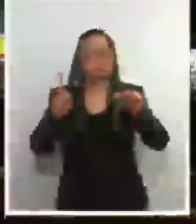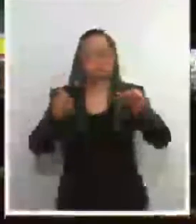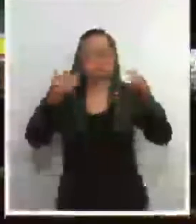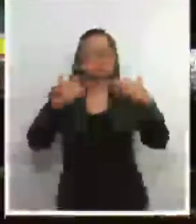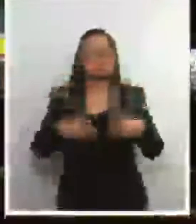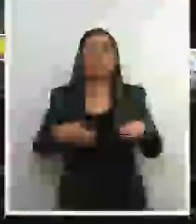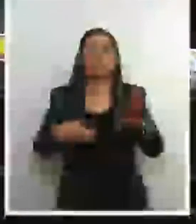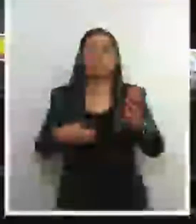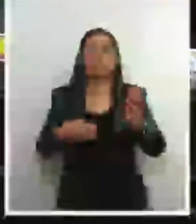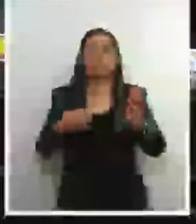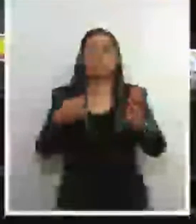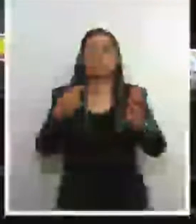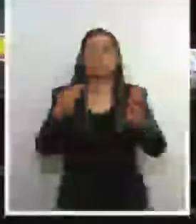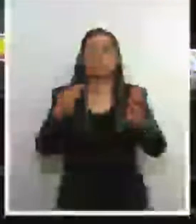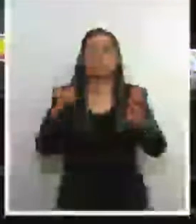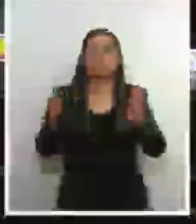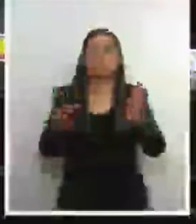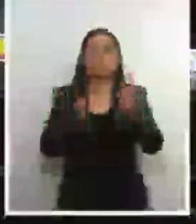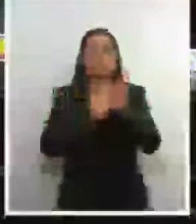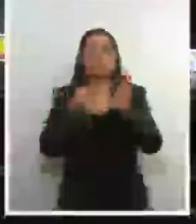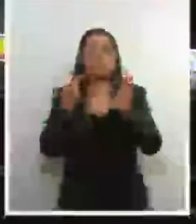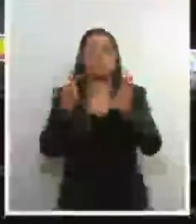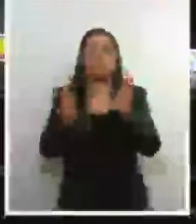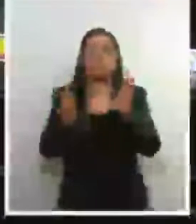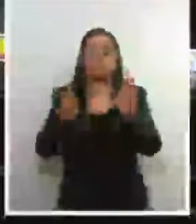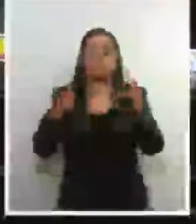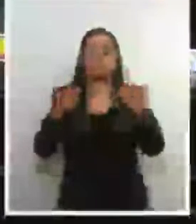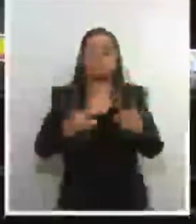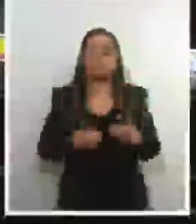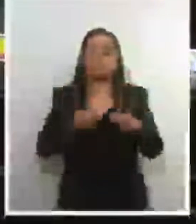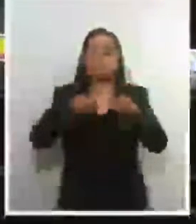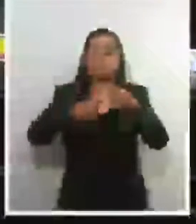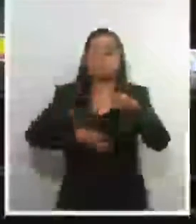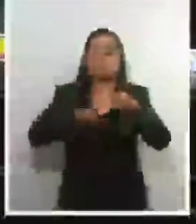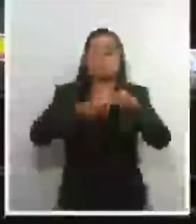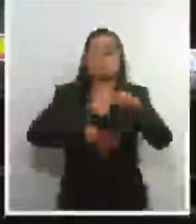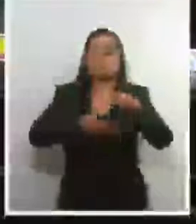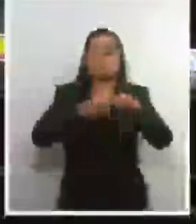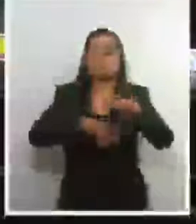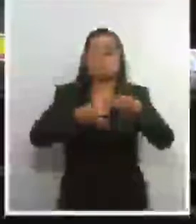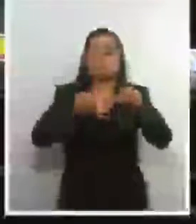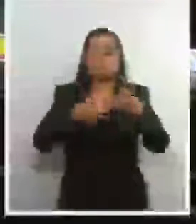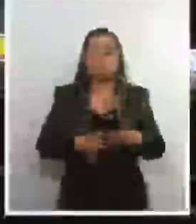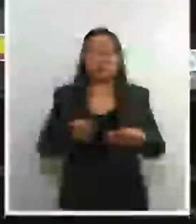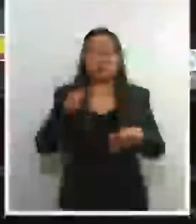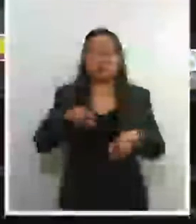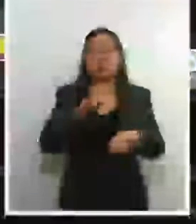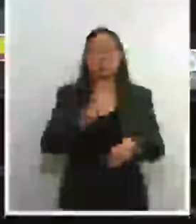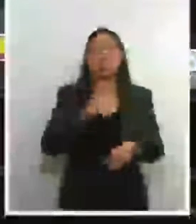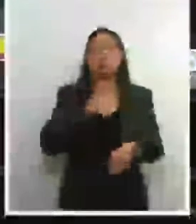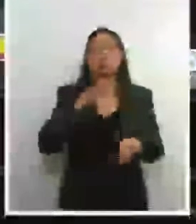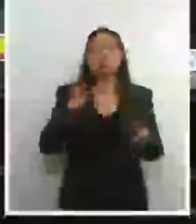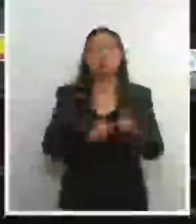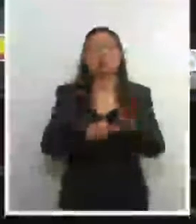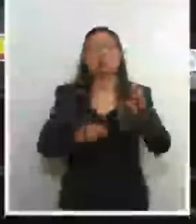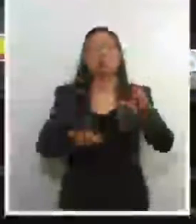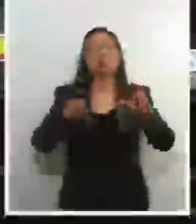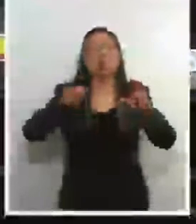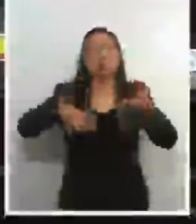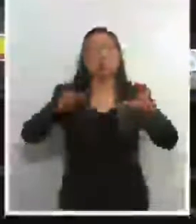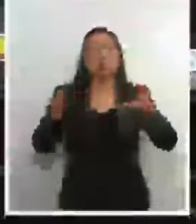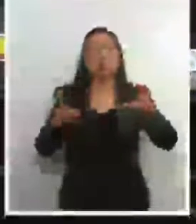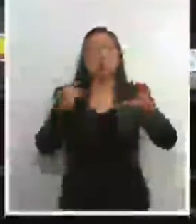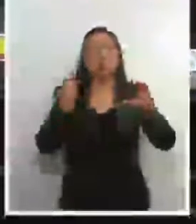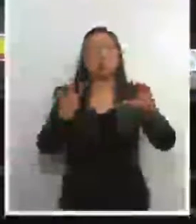numeral 1, al apartado B con la adición de un numeral 1, recorriéndose los subsecuentes, así como el apartado C en